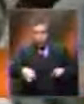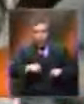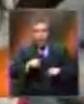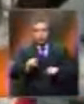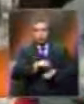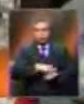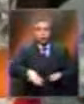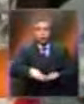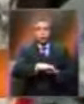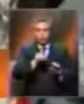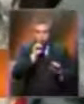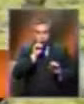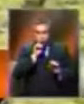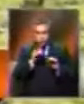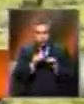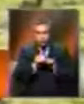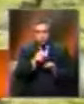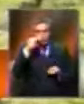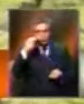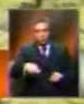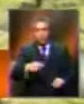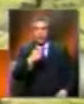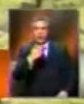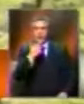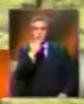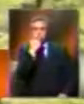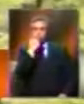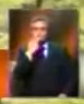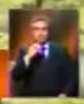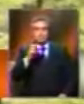uno de los principales componentes del petróleo.